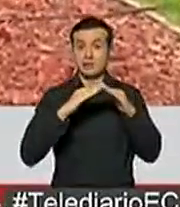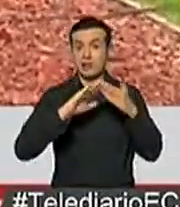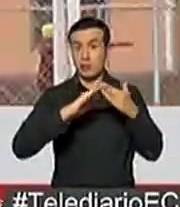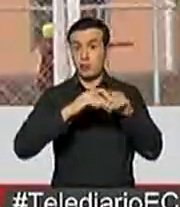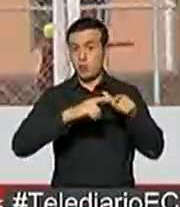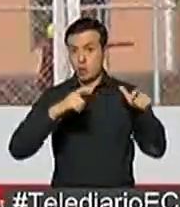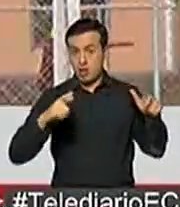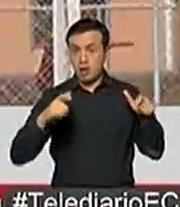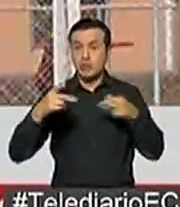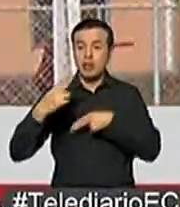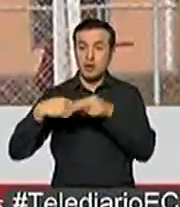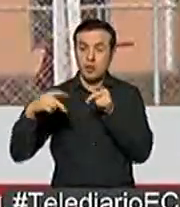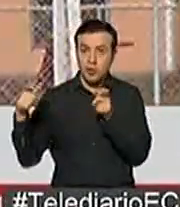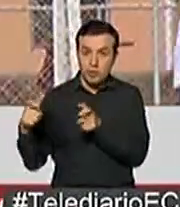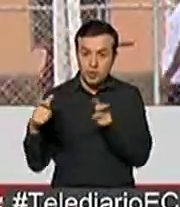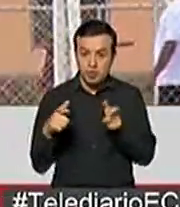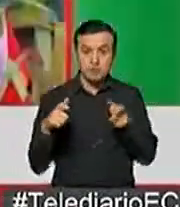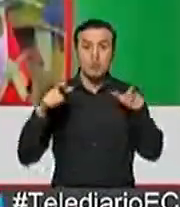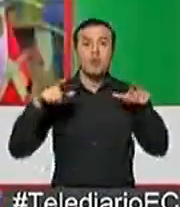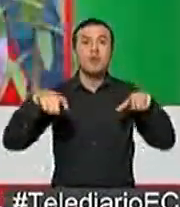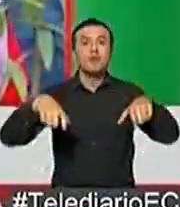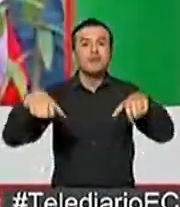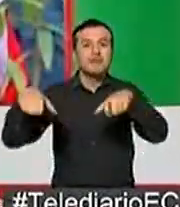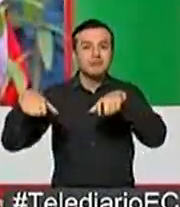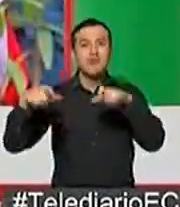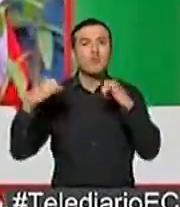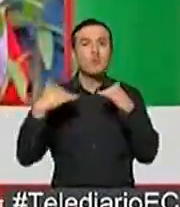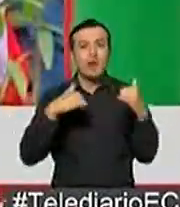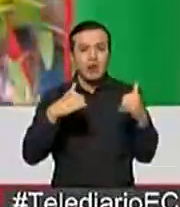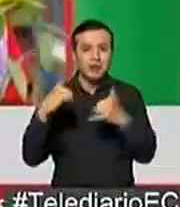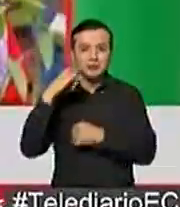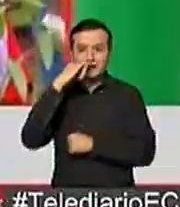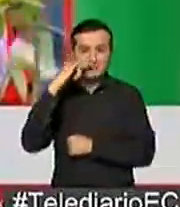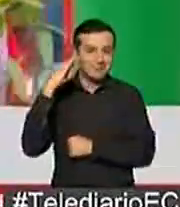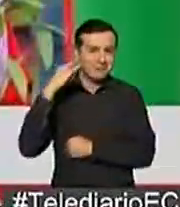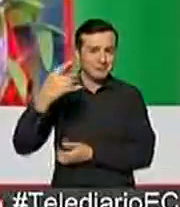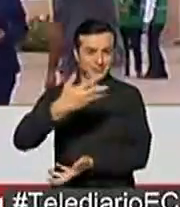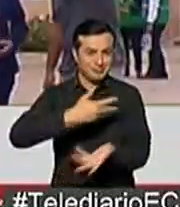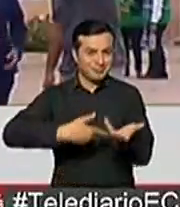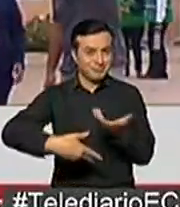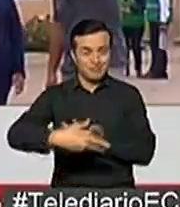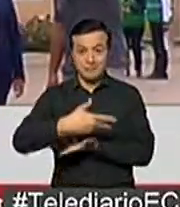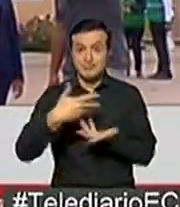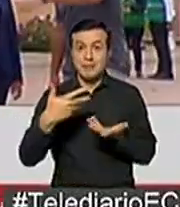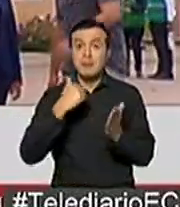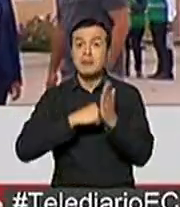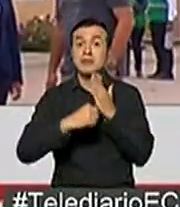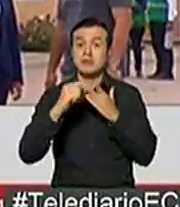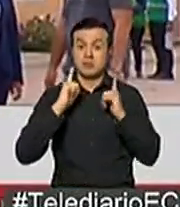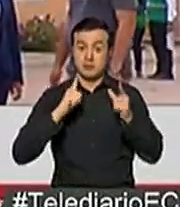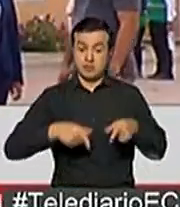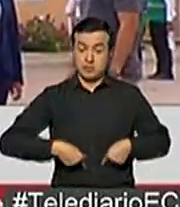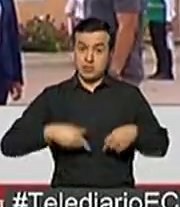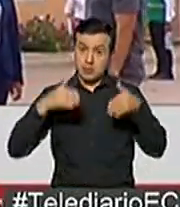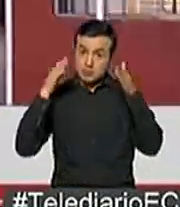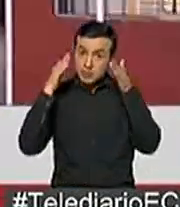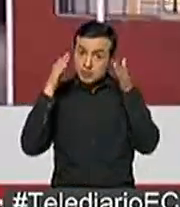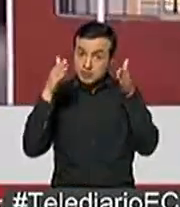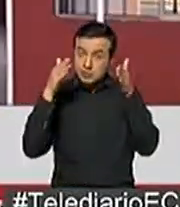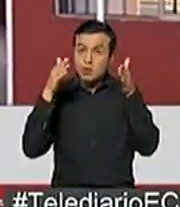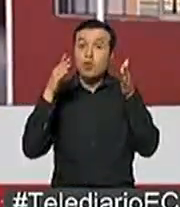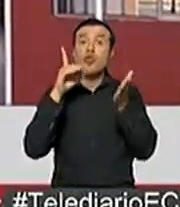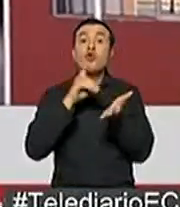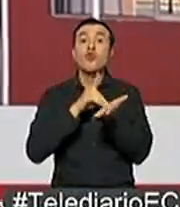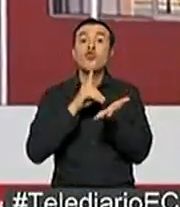de emprendimientos canchas múltiples juegos geriátricos y áreas de recreación el ministerio de salud brinde atención a través de la estrategia